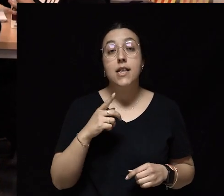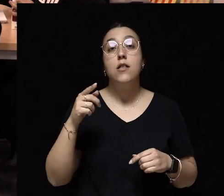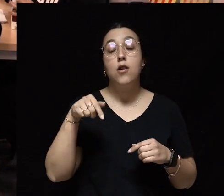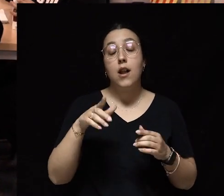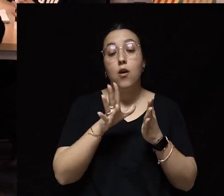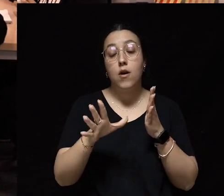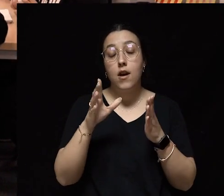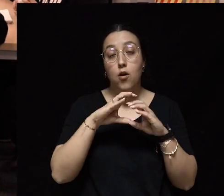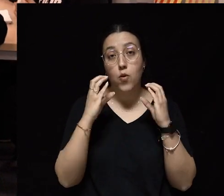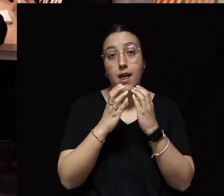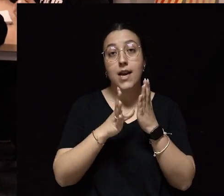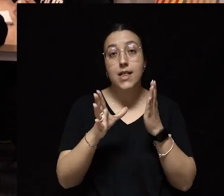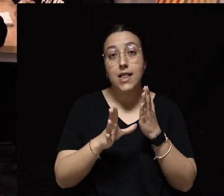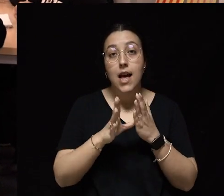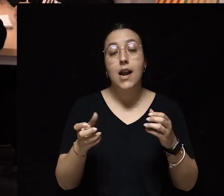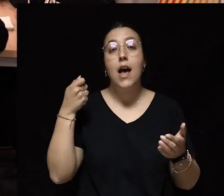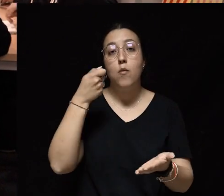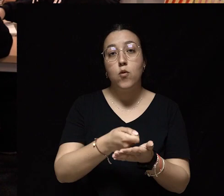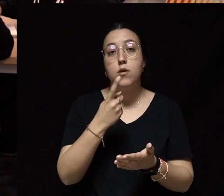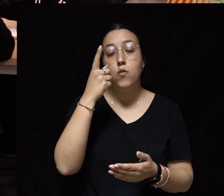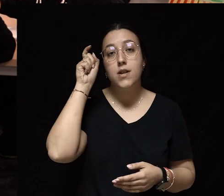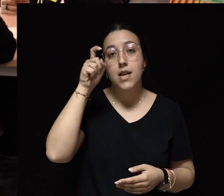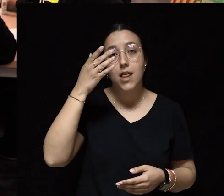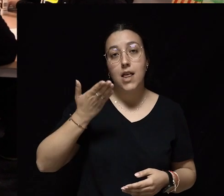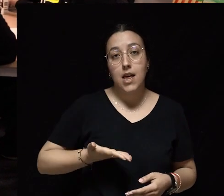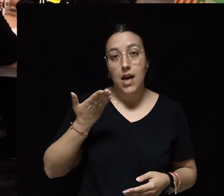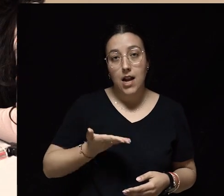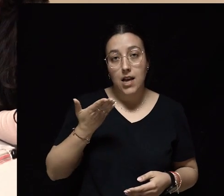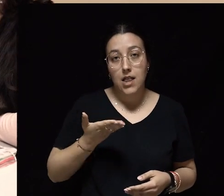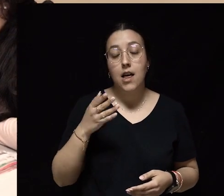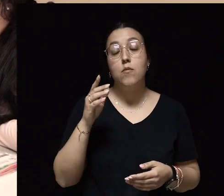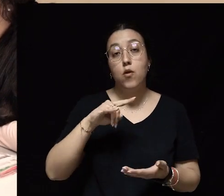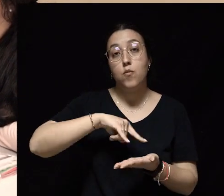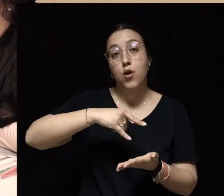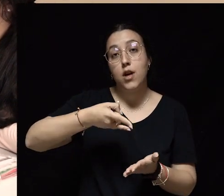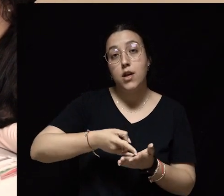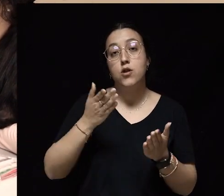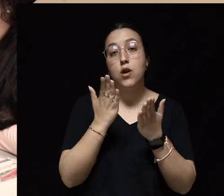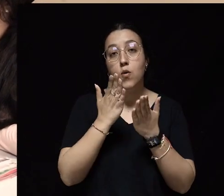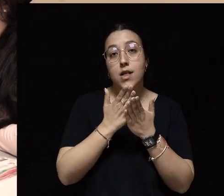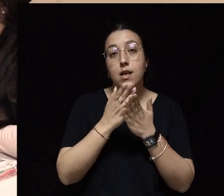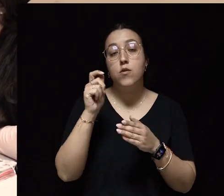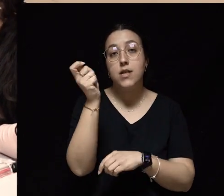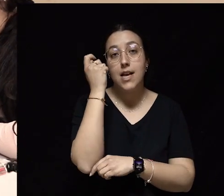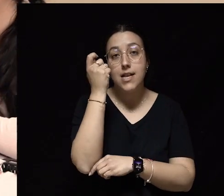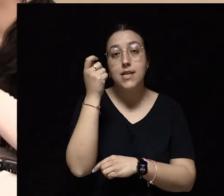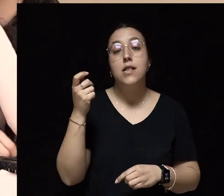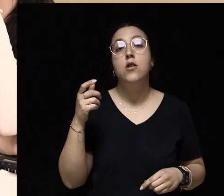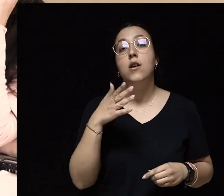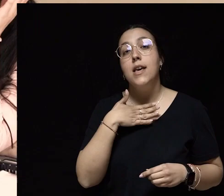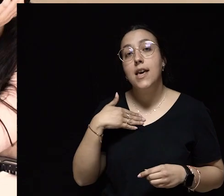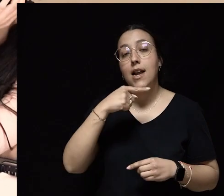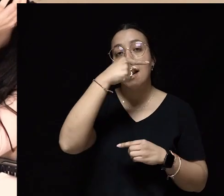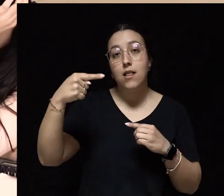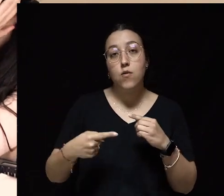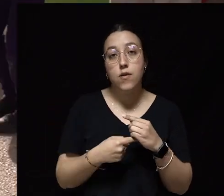comunidad gitana apuesta por una enseñanza de calidad, implementada por proyectos educativos de éxito que reduzcan a la mínima